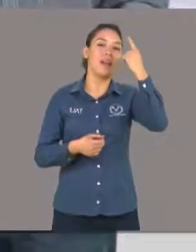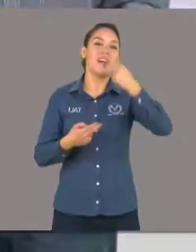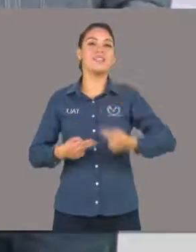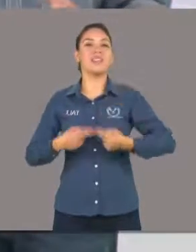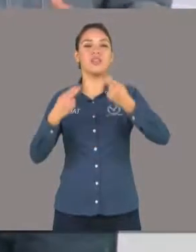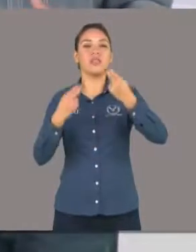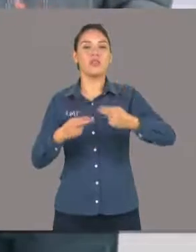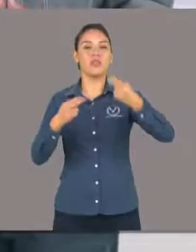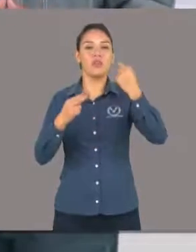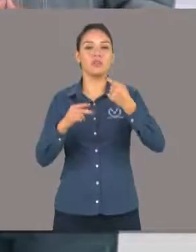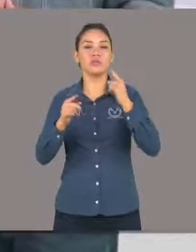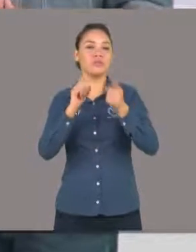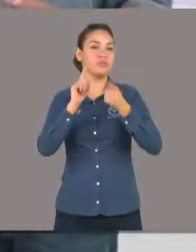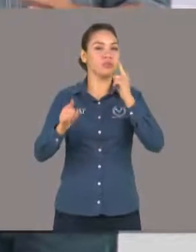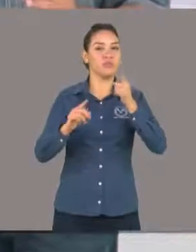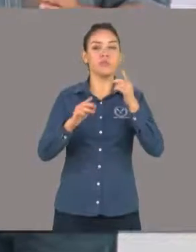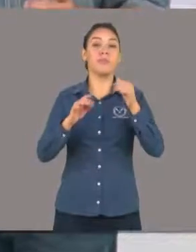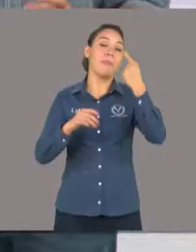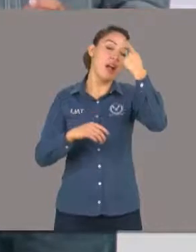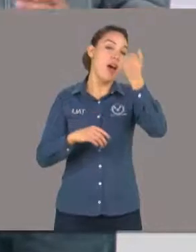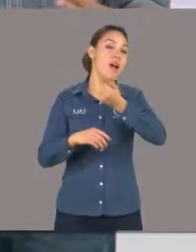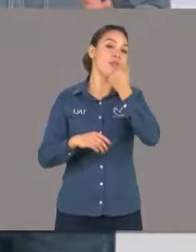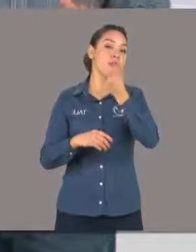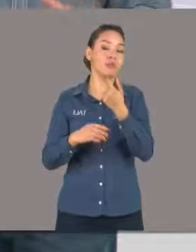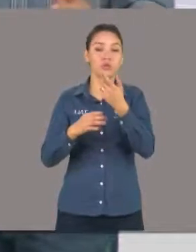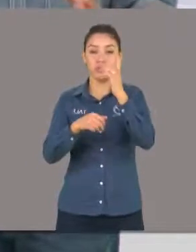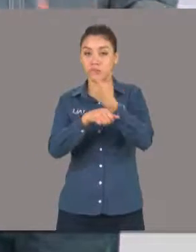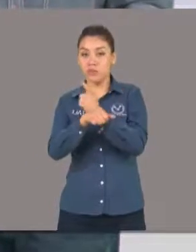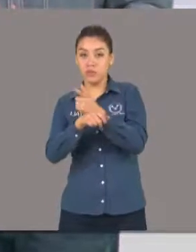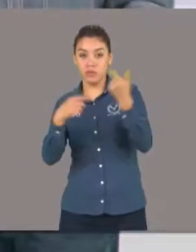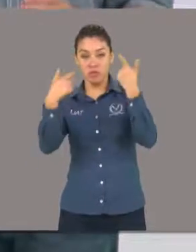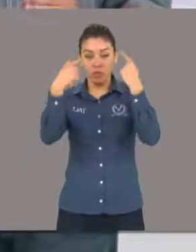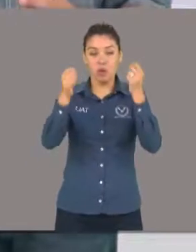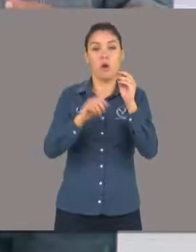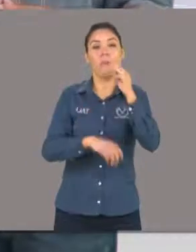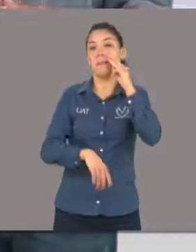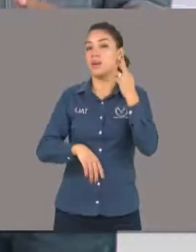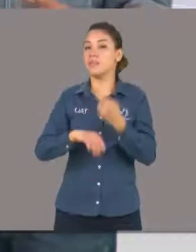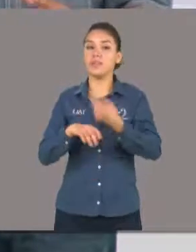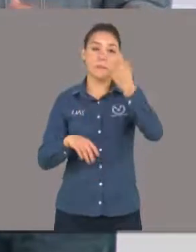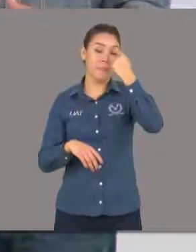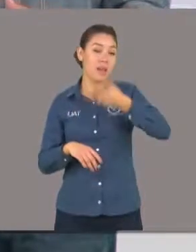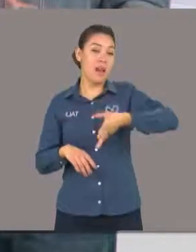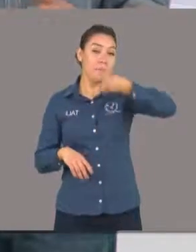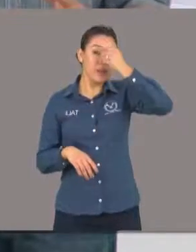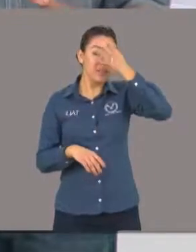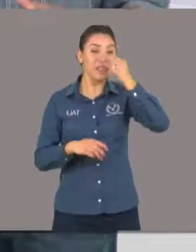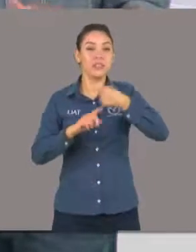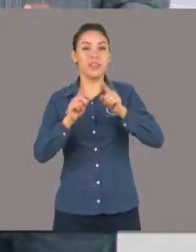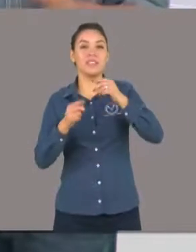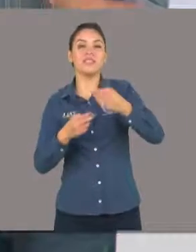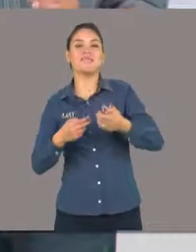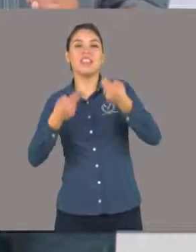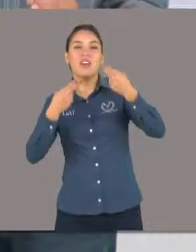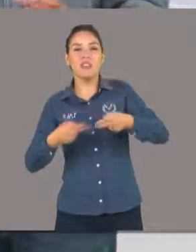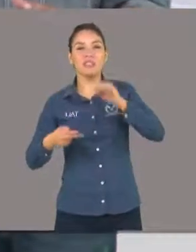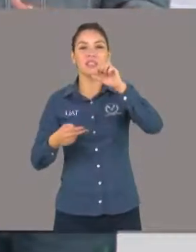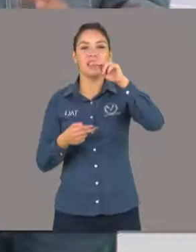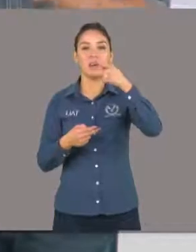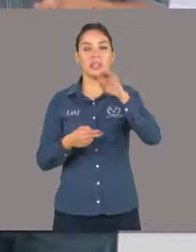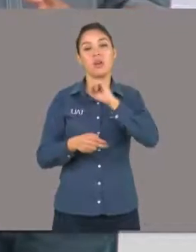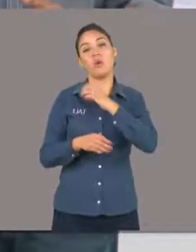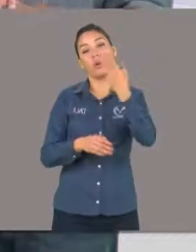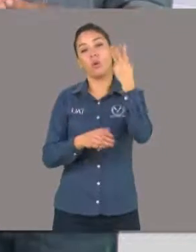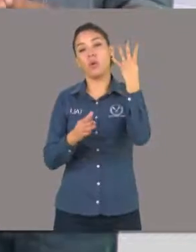binacionales dirigida a estudiantes recién graduados de licenciatura o maestría. Esto para realizar una pasantía en alguna empresa y de estudiar